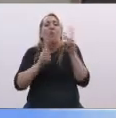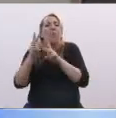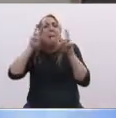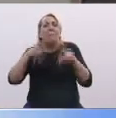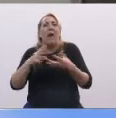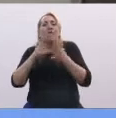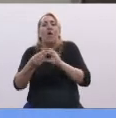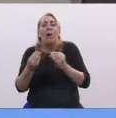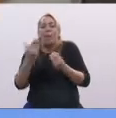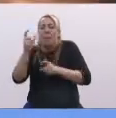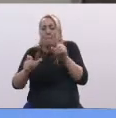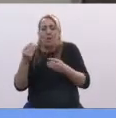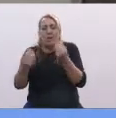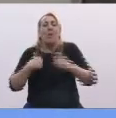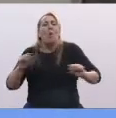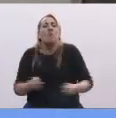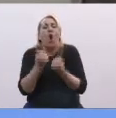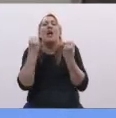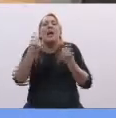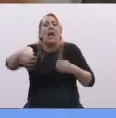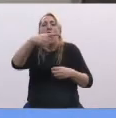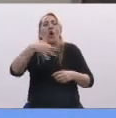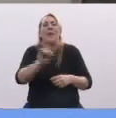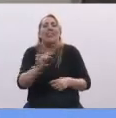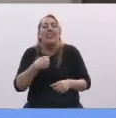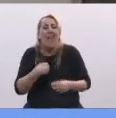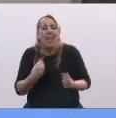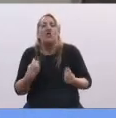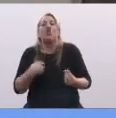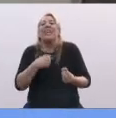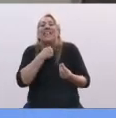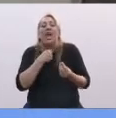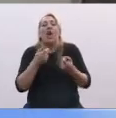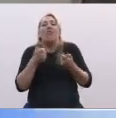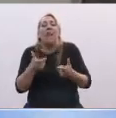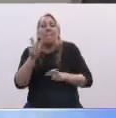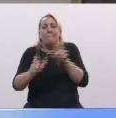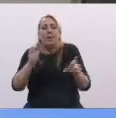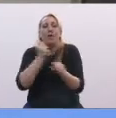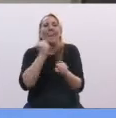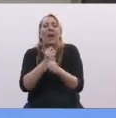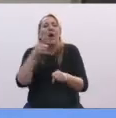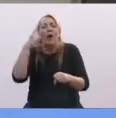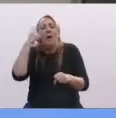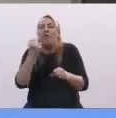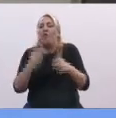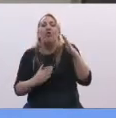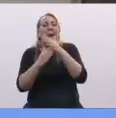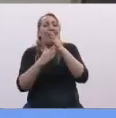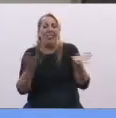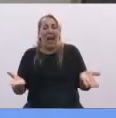ahí me da impotencia que no me entienden. Si lo que quiero hacer es generar trabajo, que es lo que es lo fundamental, no